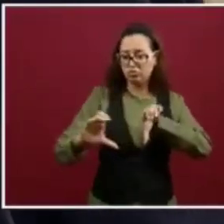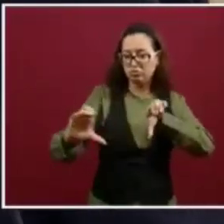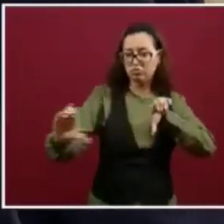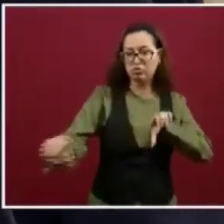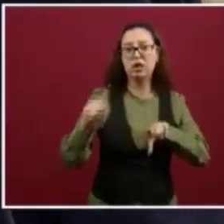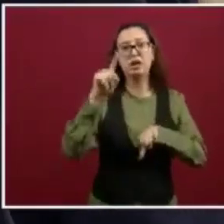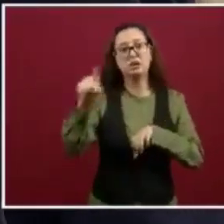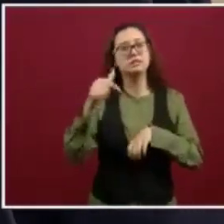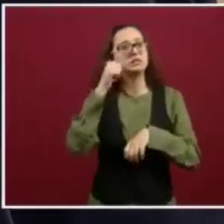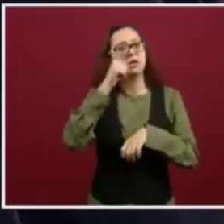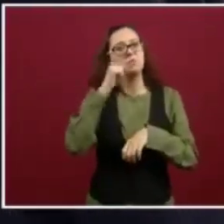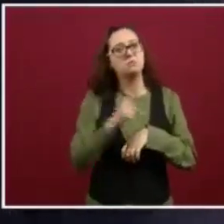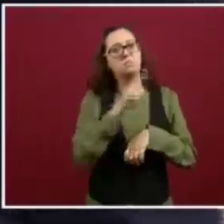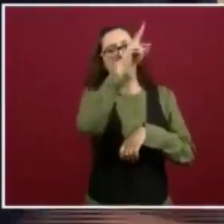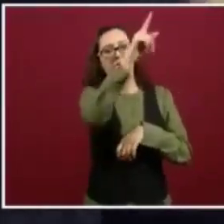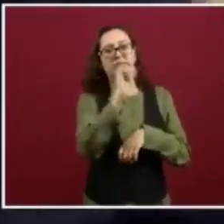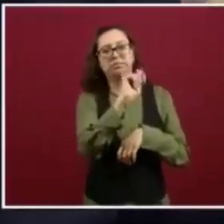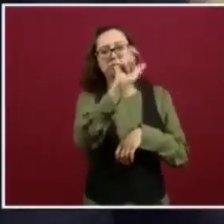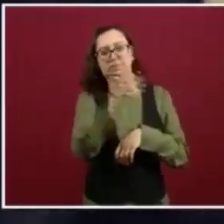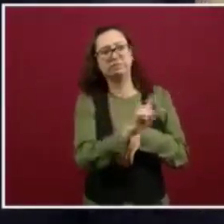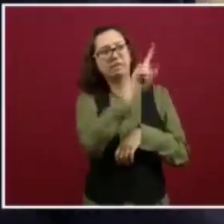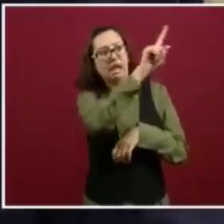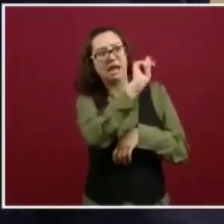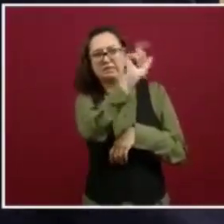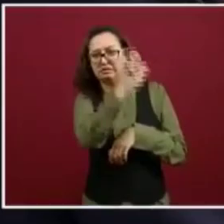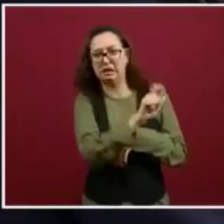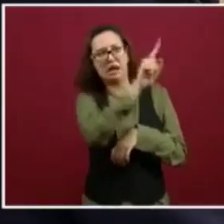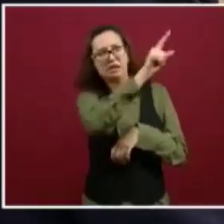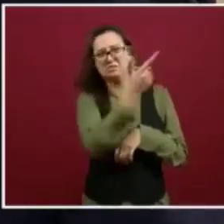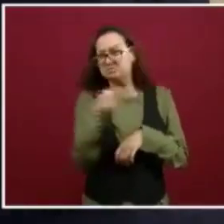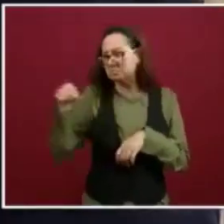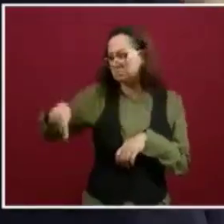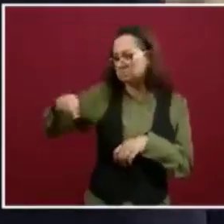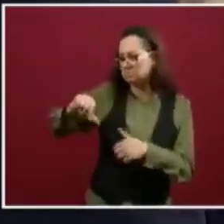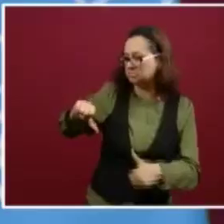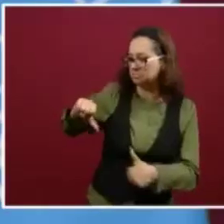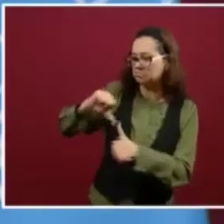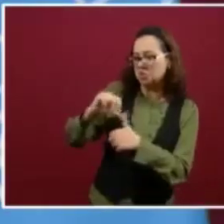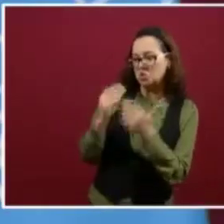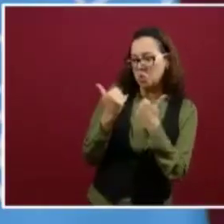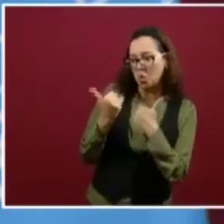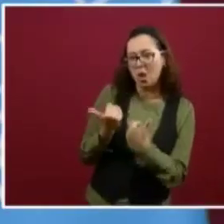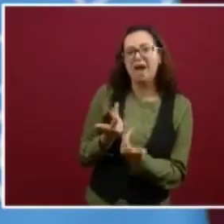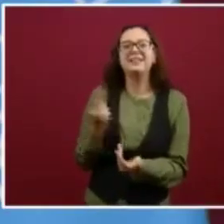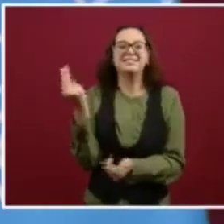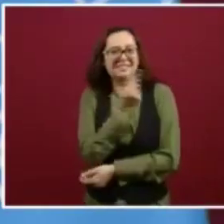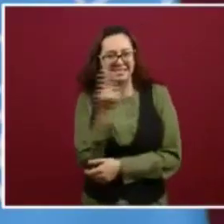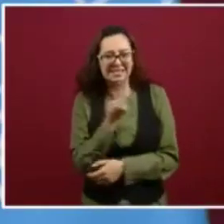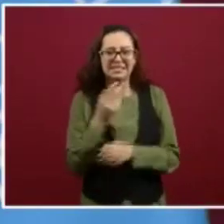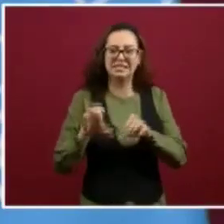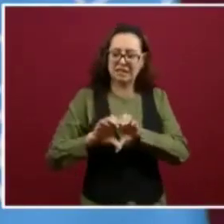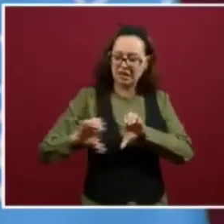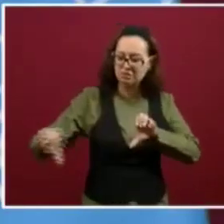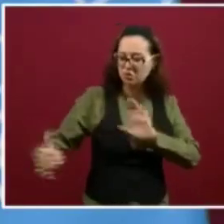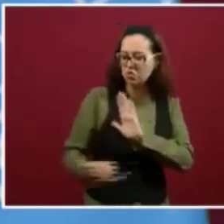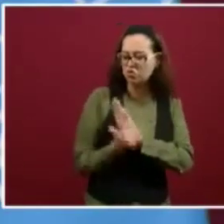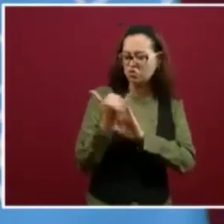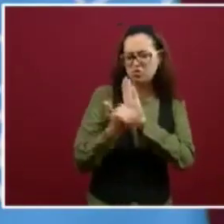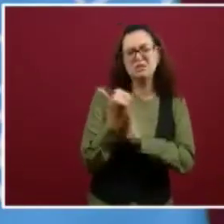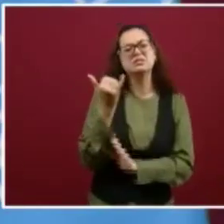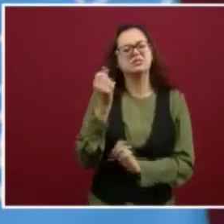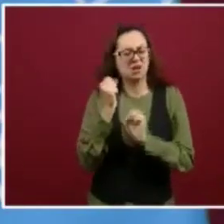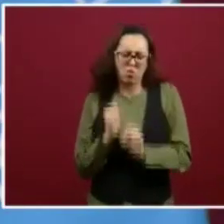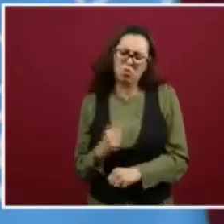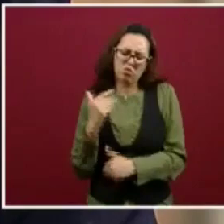ejemplo, en Texas. Muy bien. Y estos países necesitan gas natural. Entonces hay que construirlo. Claro, esto nos va a llevar un par de años